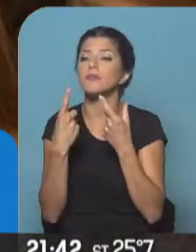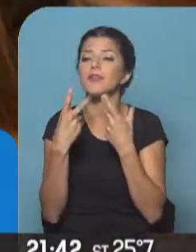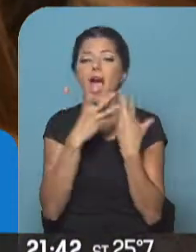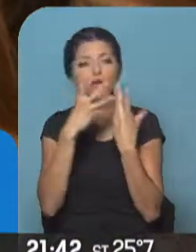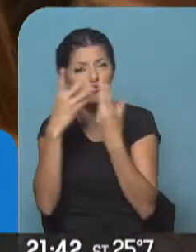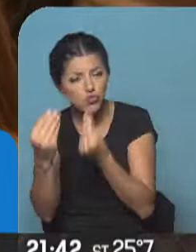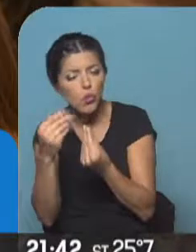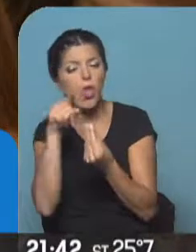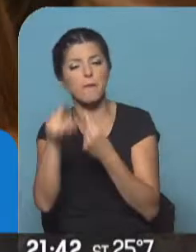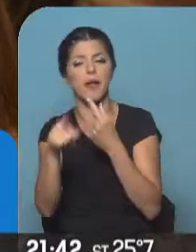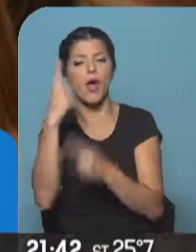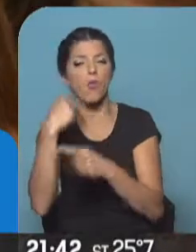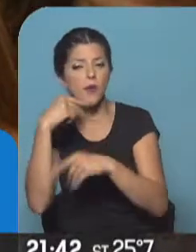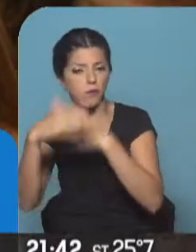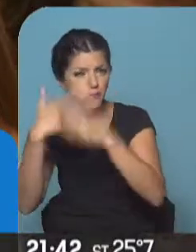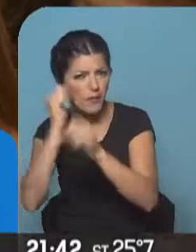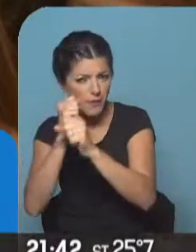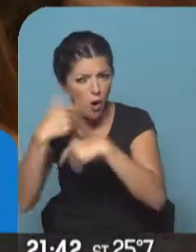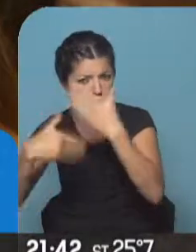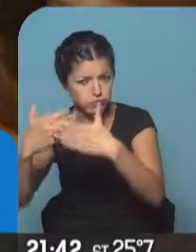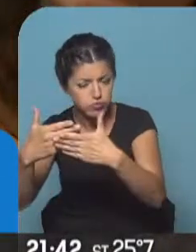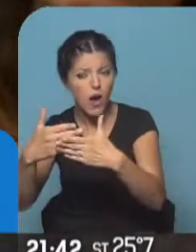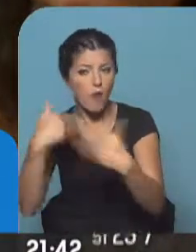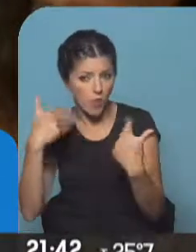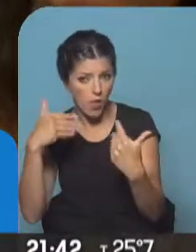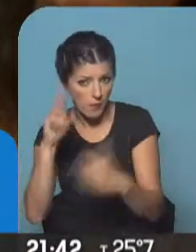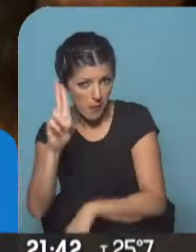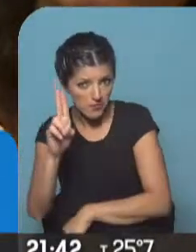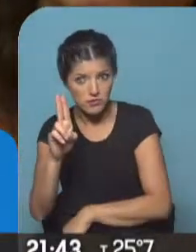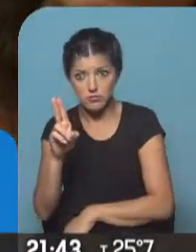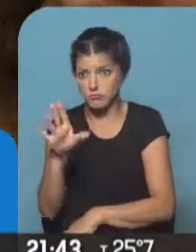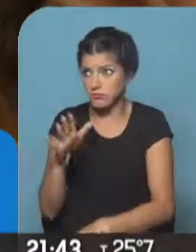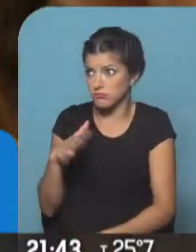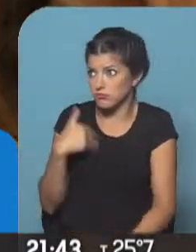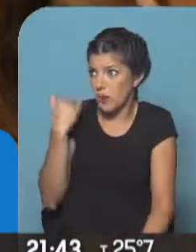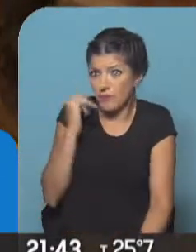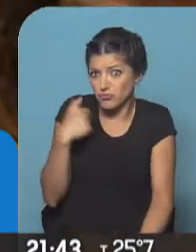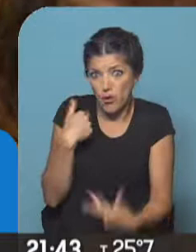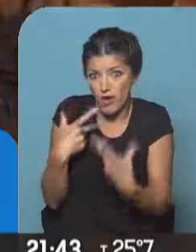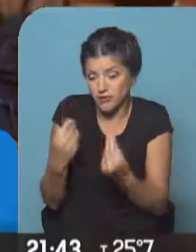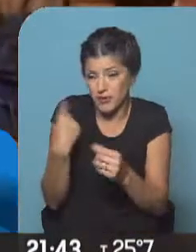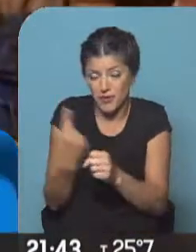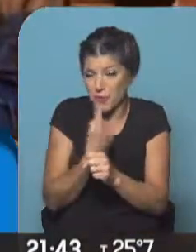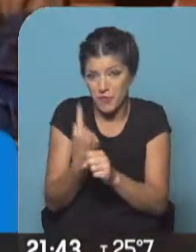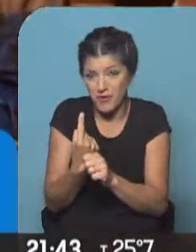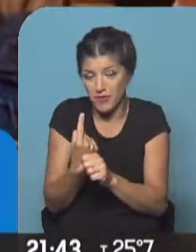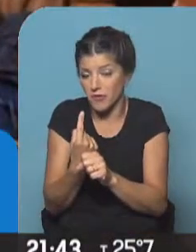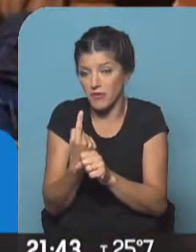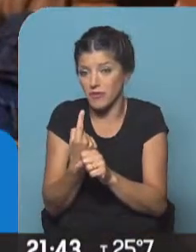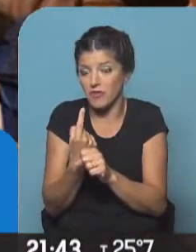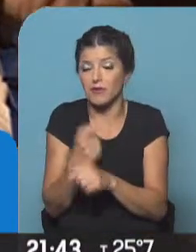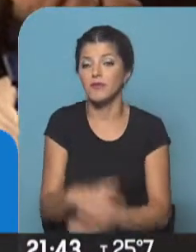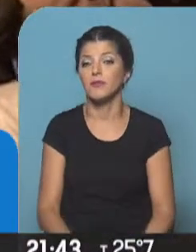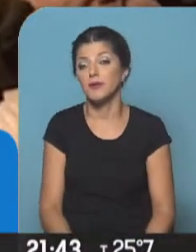emprendimiento, con la habilitación de un emprendimiento. La primera vez que hablamos le dije que yo no tenía posibilidades para ayudarlo, resolver esa cuestión. Le dije